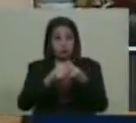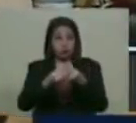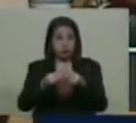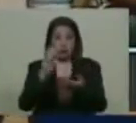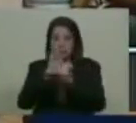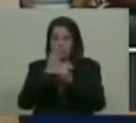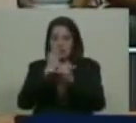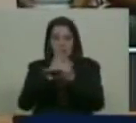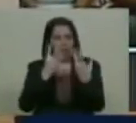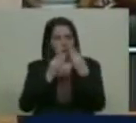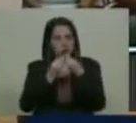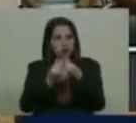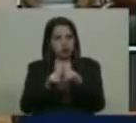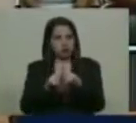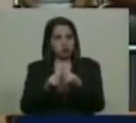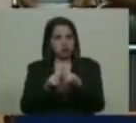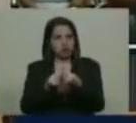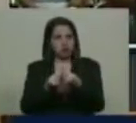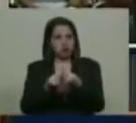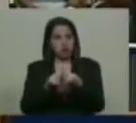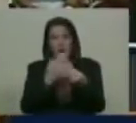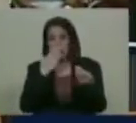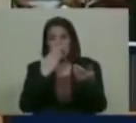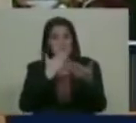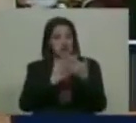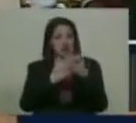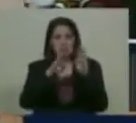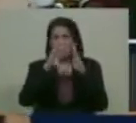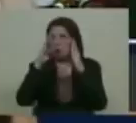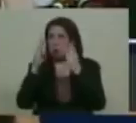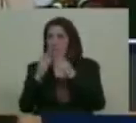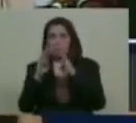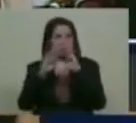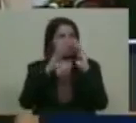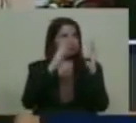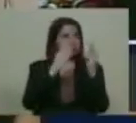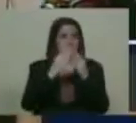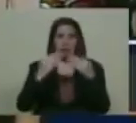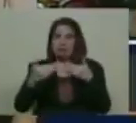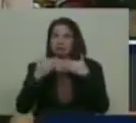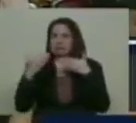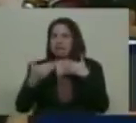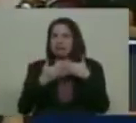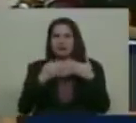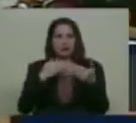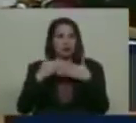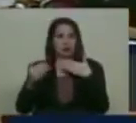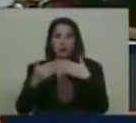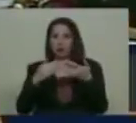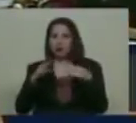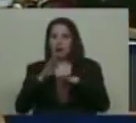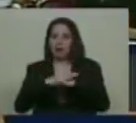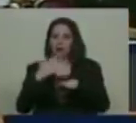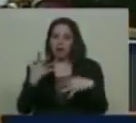juntos, enfrentando todos los mundos que nos ha tocado vivir, pero juntos,